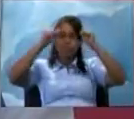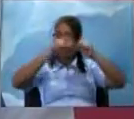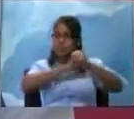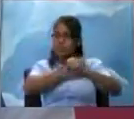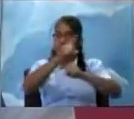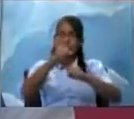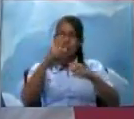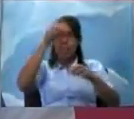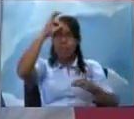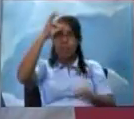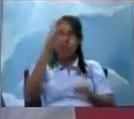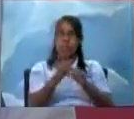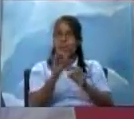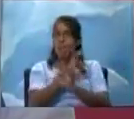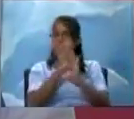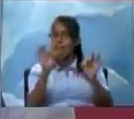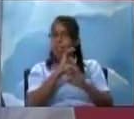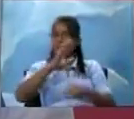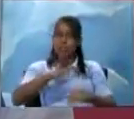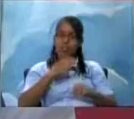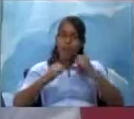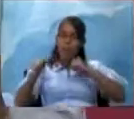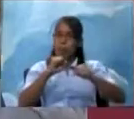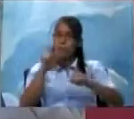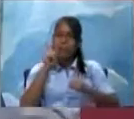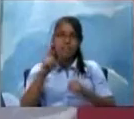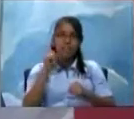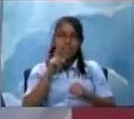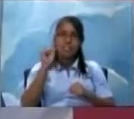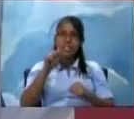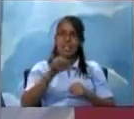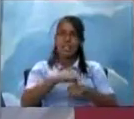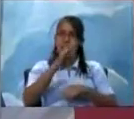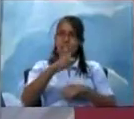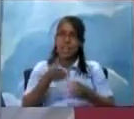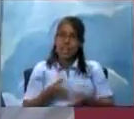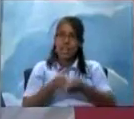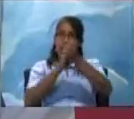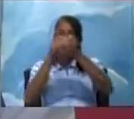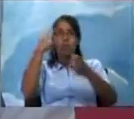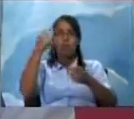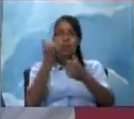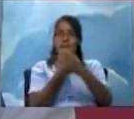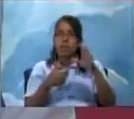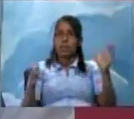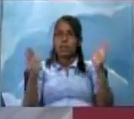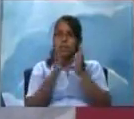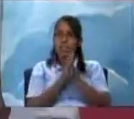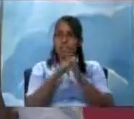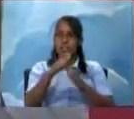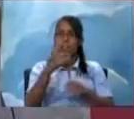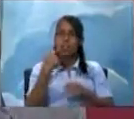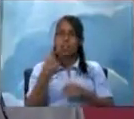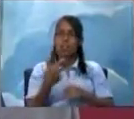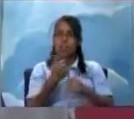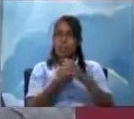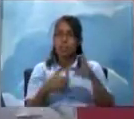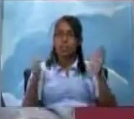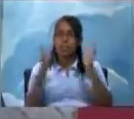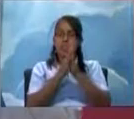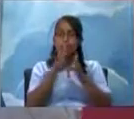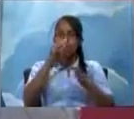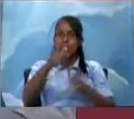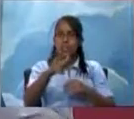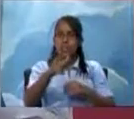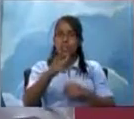y consumador de la fe, nadie lo va a engañar. Si se deja guiar por el Espíritu Santo, que dice el